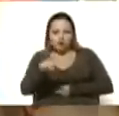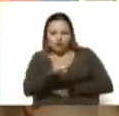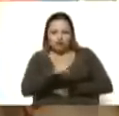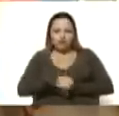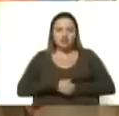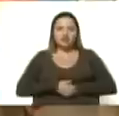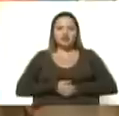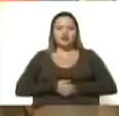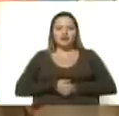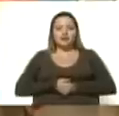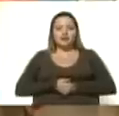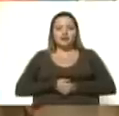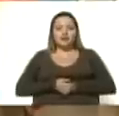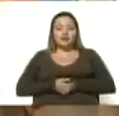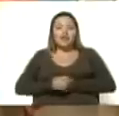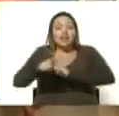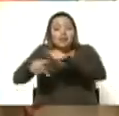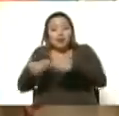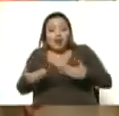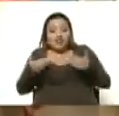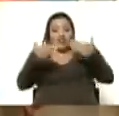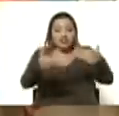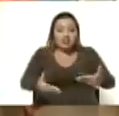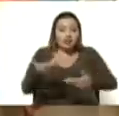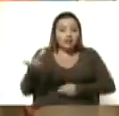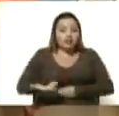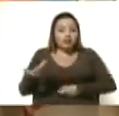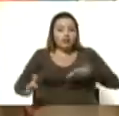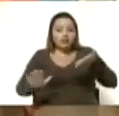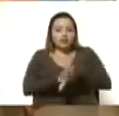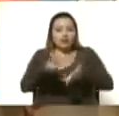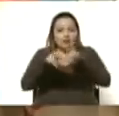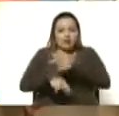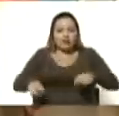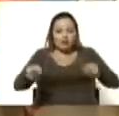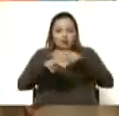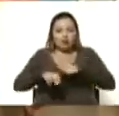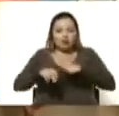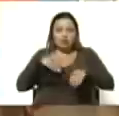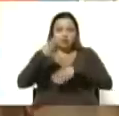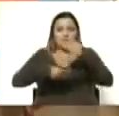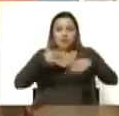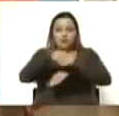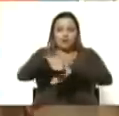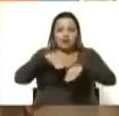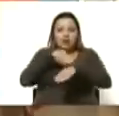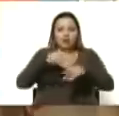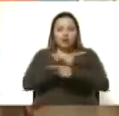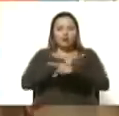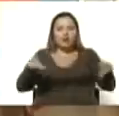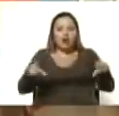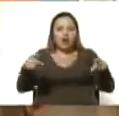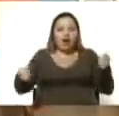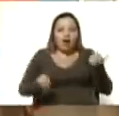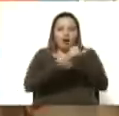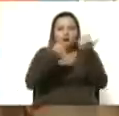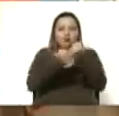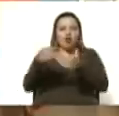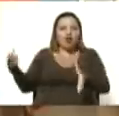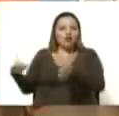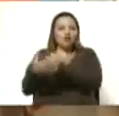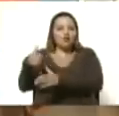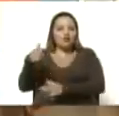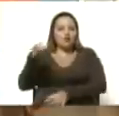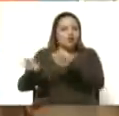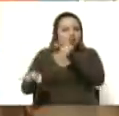en base al avance significativo de las investigaciones del Ministerio Público, apoyado por los órganos auxiliares de